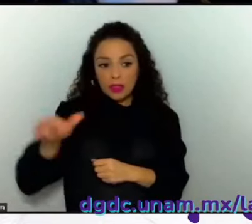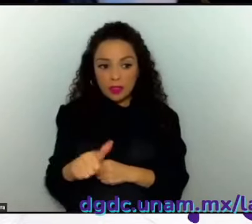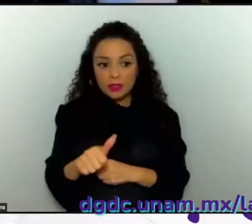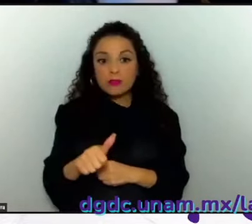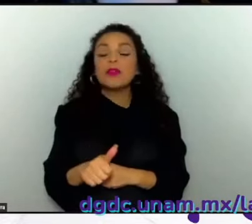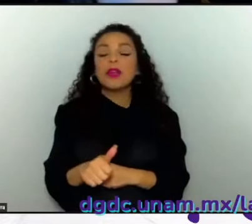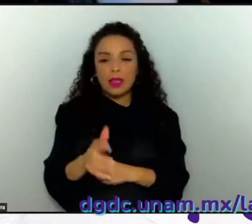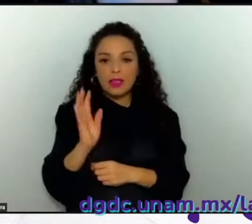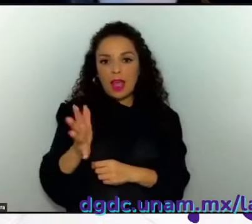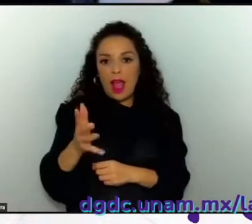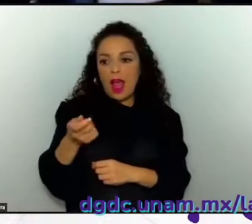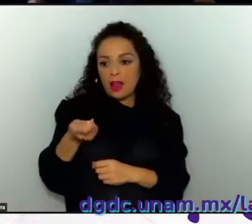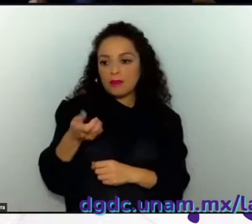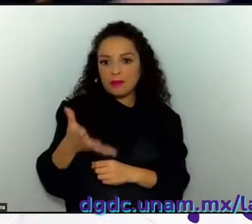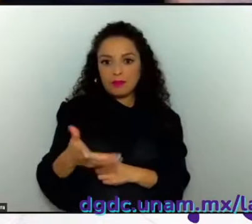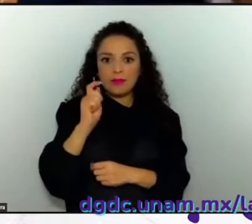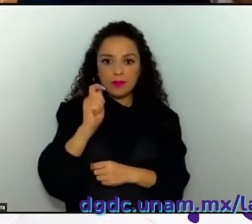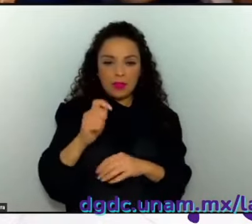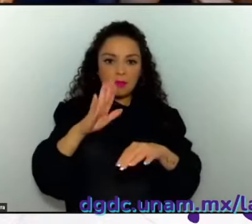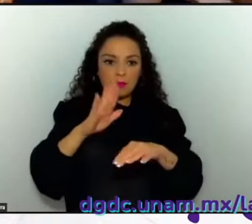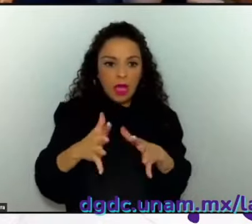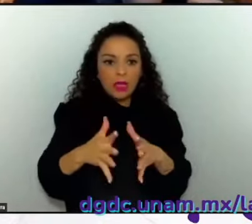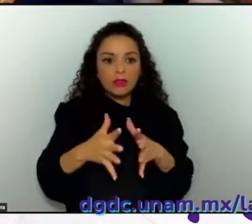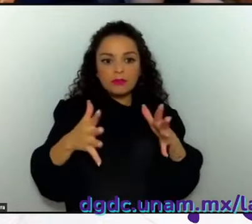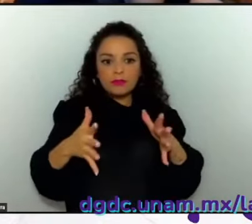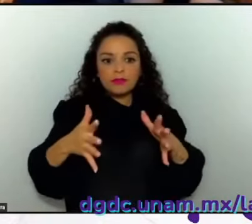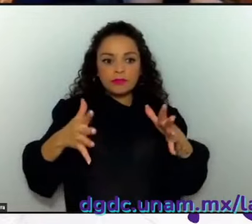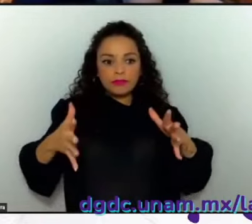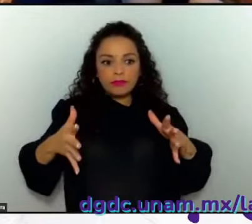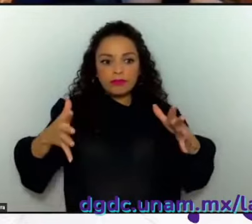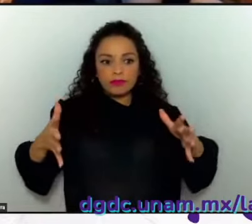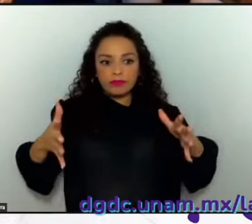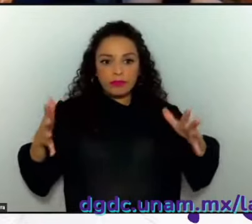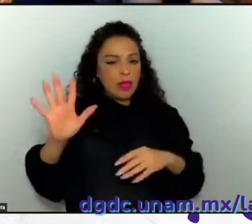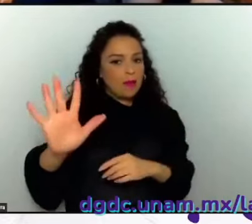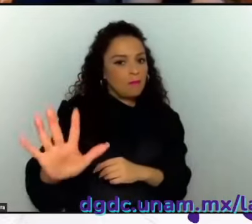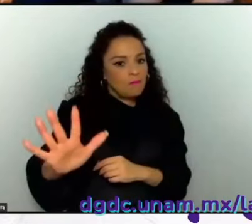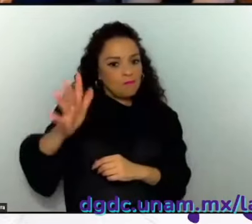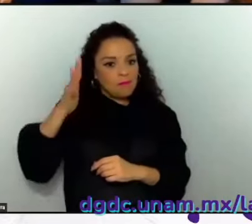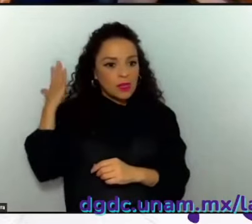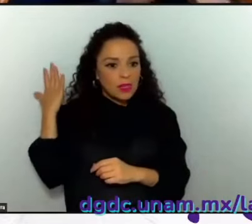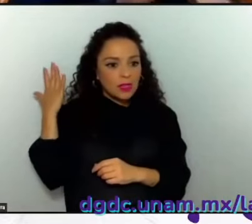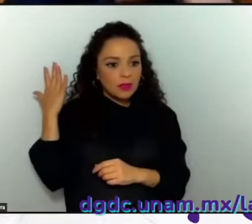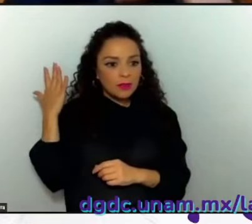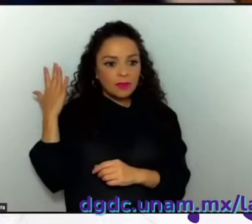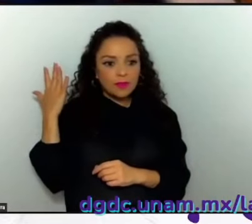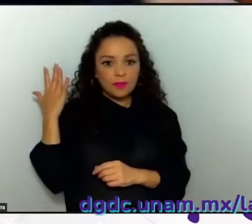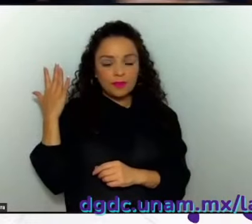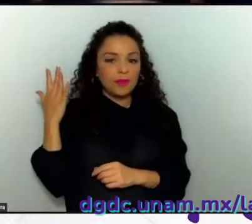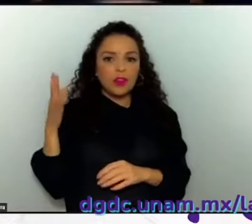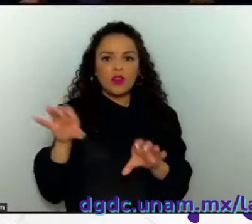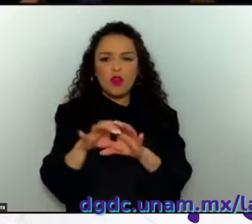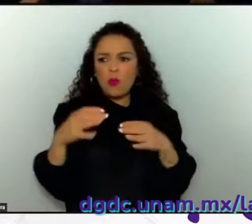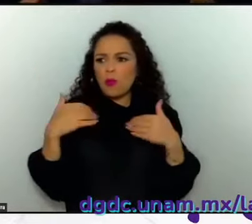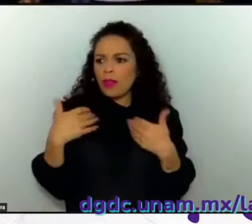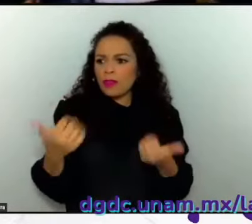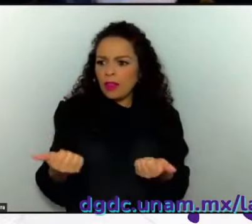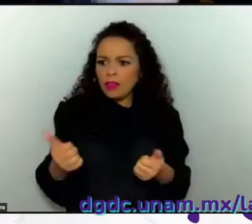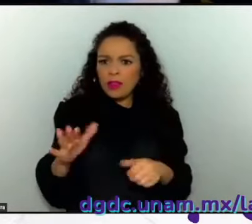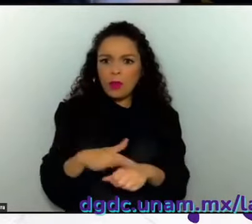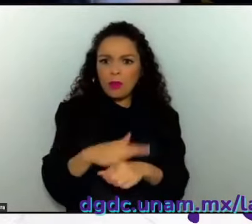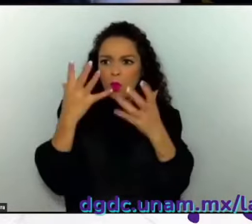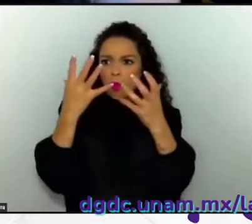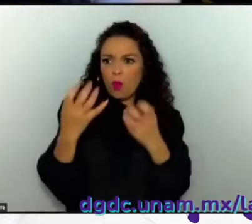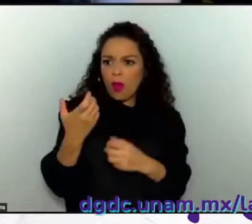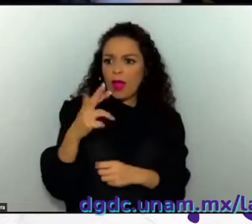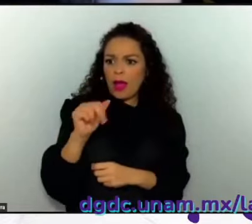Nobel recientemente por esas mediciones. Pero si el universo expande cada vez más rápido, eso no se podía entender de ninguna manera porque la gravedad debería frenar la expansión.